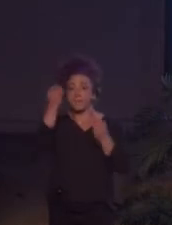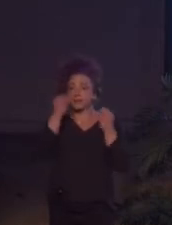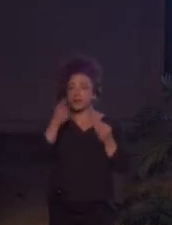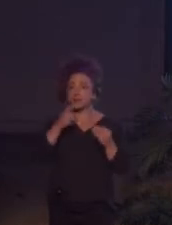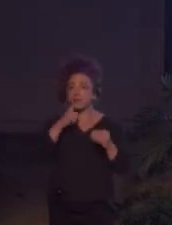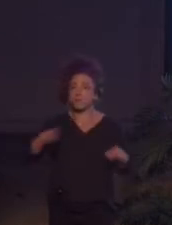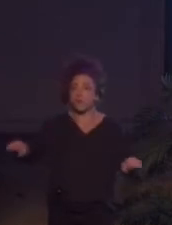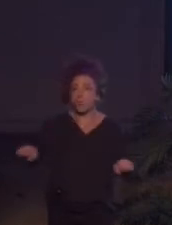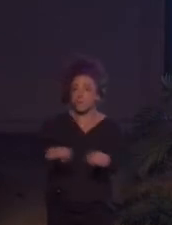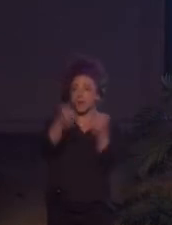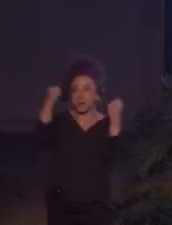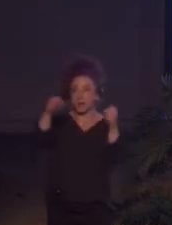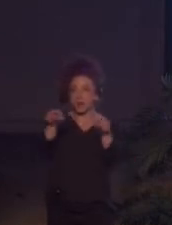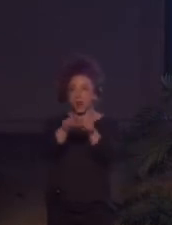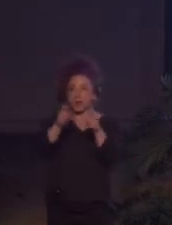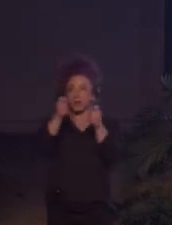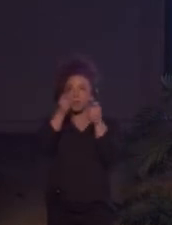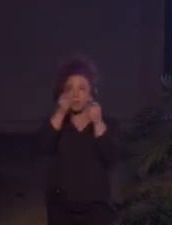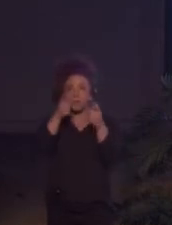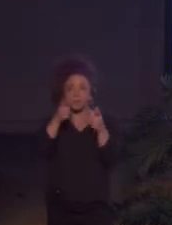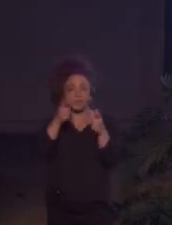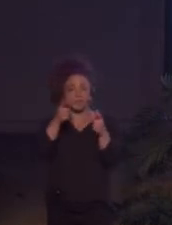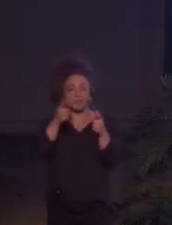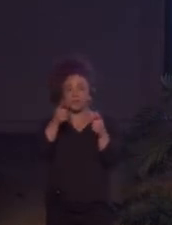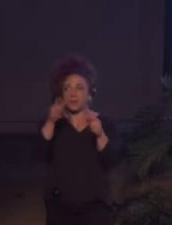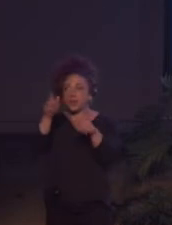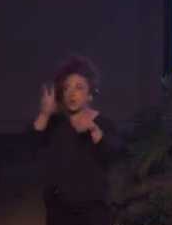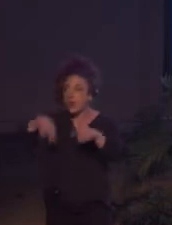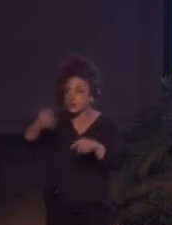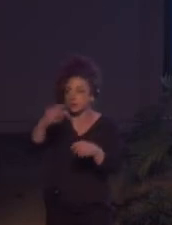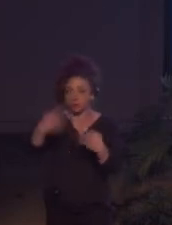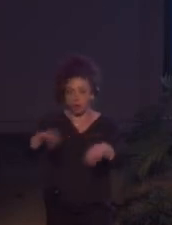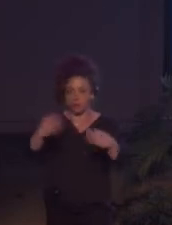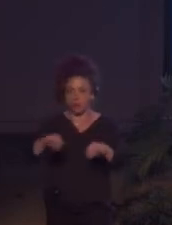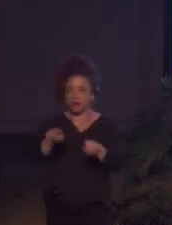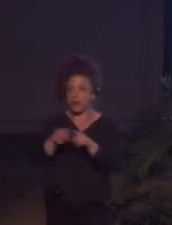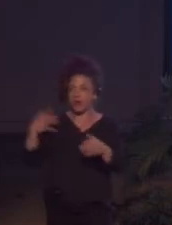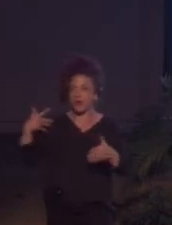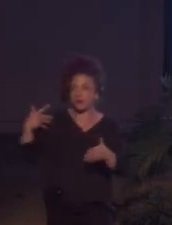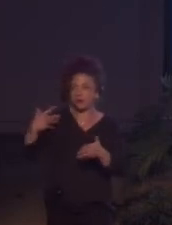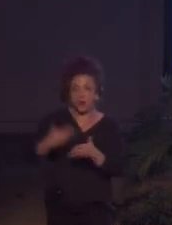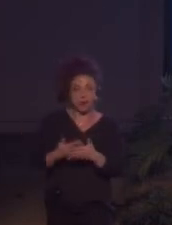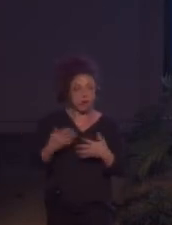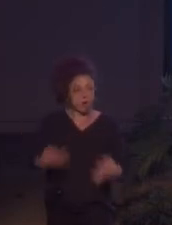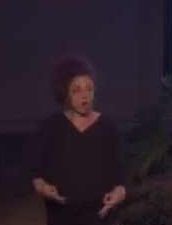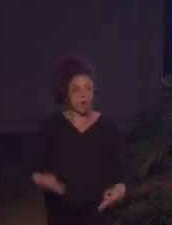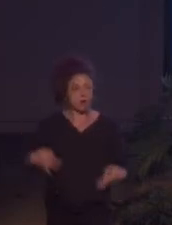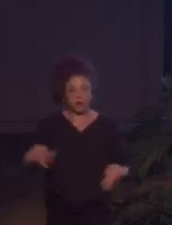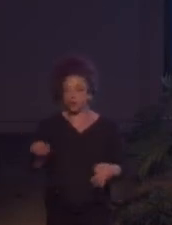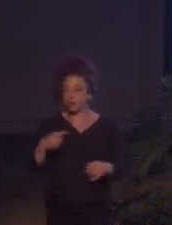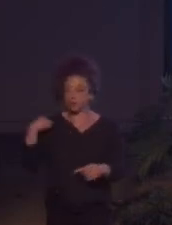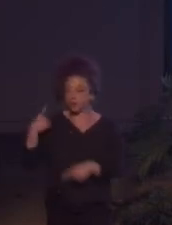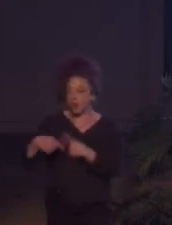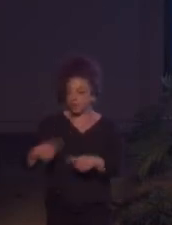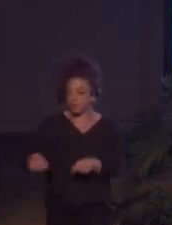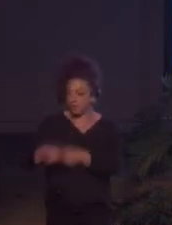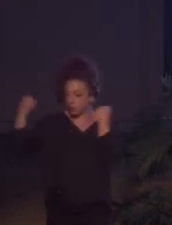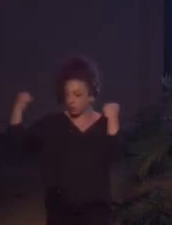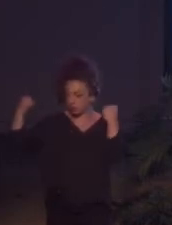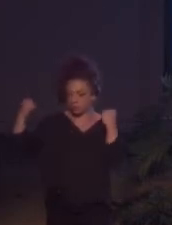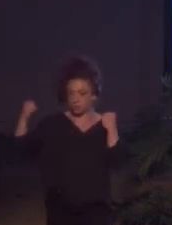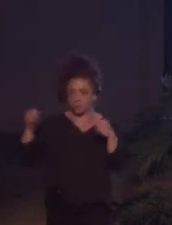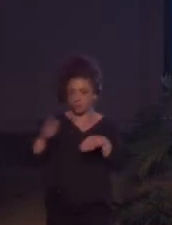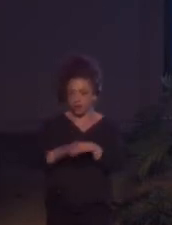orain arte egin dugun, adibidez, hetero arau hori identifikatu, hautsi, aldatu, ez? Orain honekin nola egin